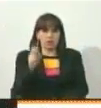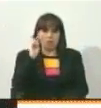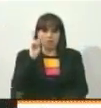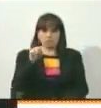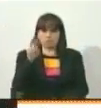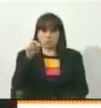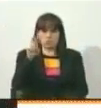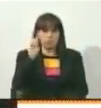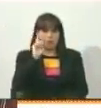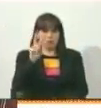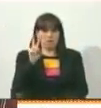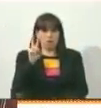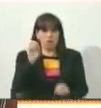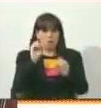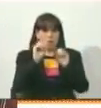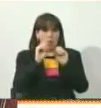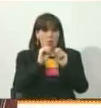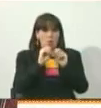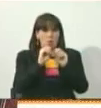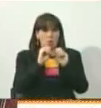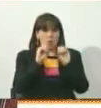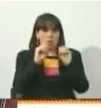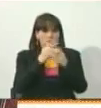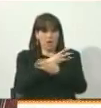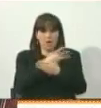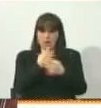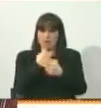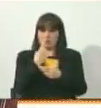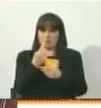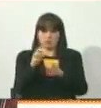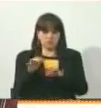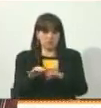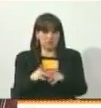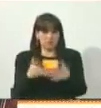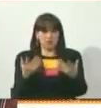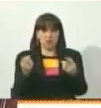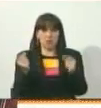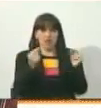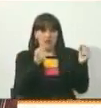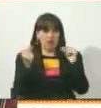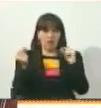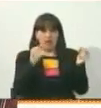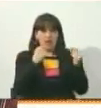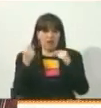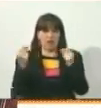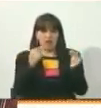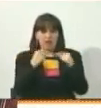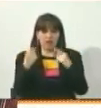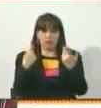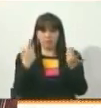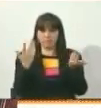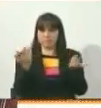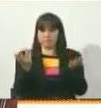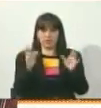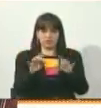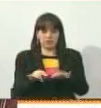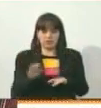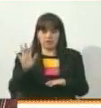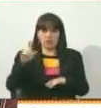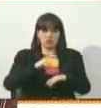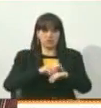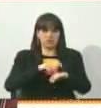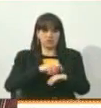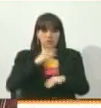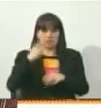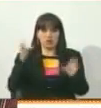OEA, una reunión del presidente de la OEA, ¿cómo se llama? El secretario, no sé qué cosas de la OEA, el almugre de esa época, pues. Reunión